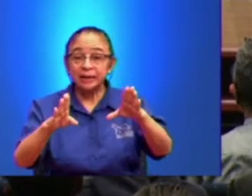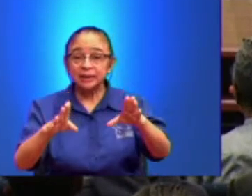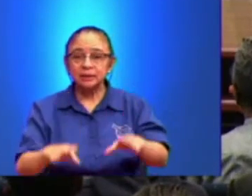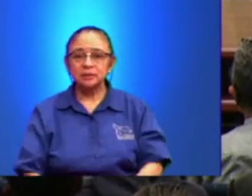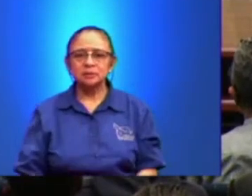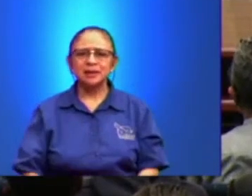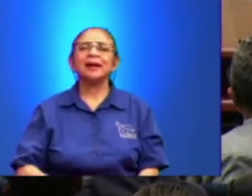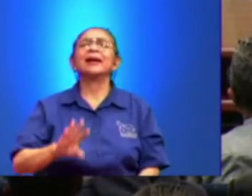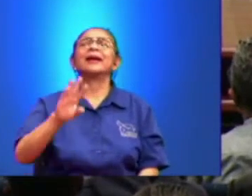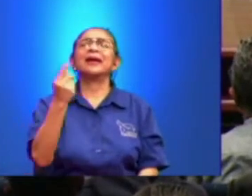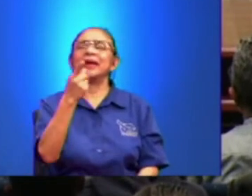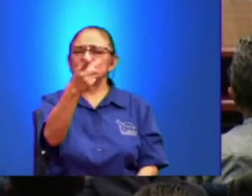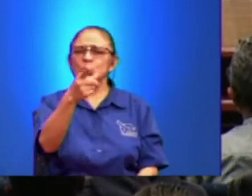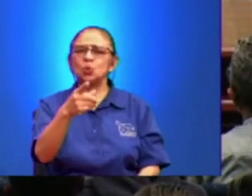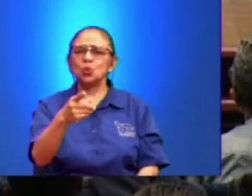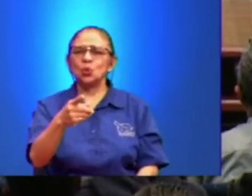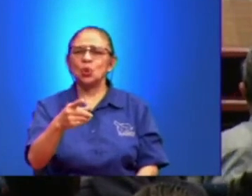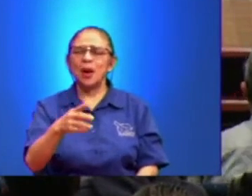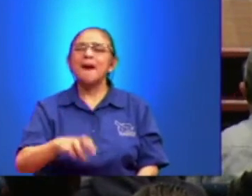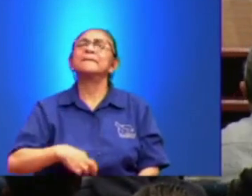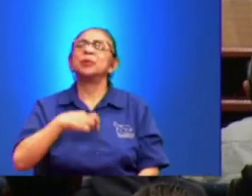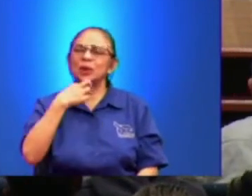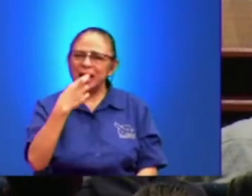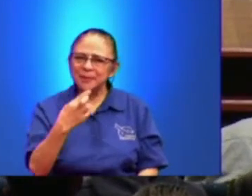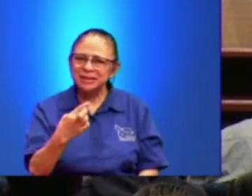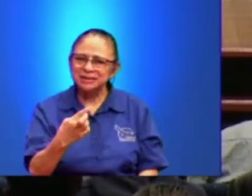qué vienes a proclamar a anunciar